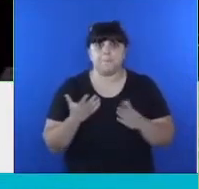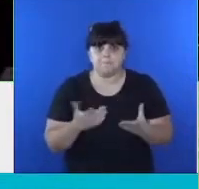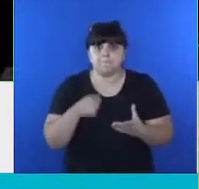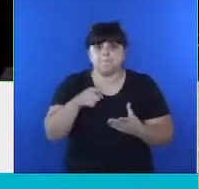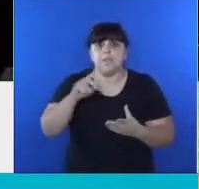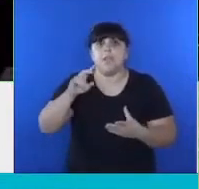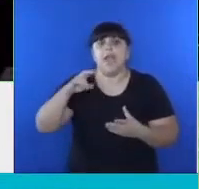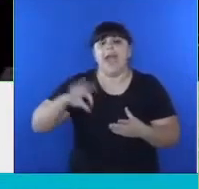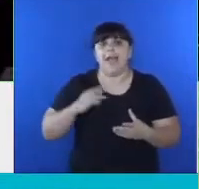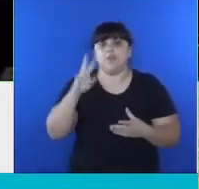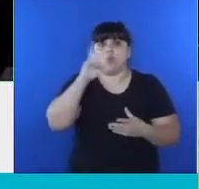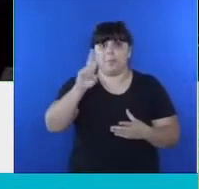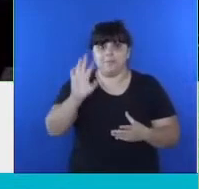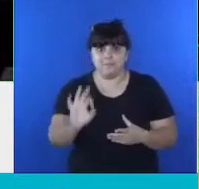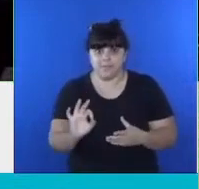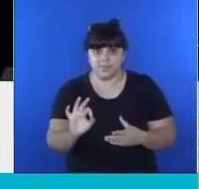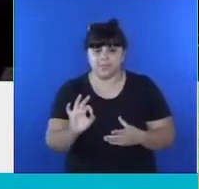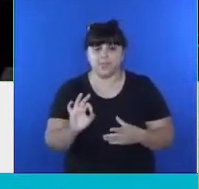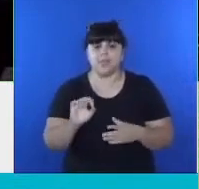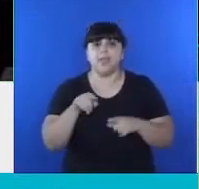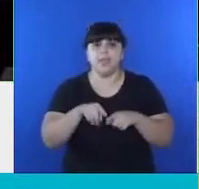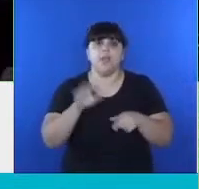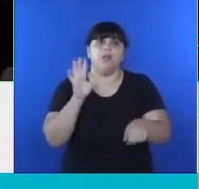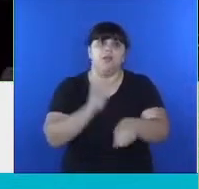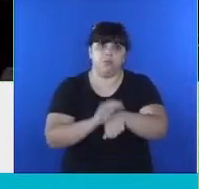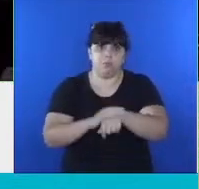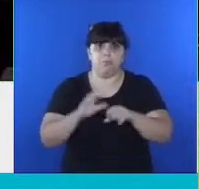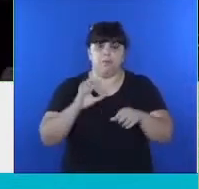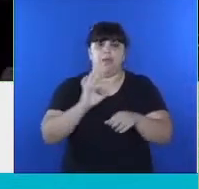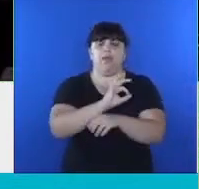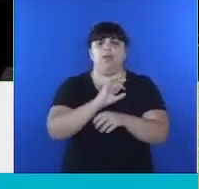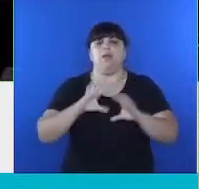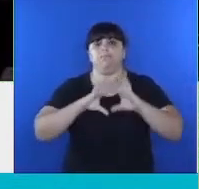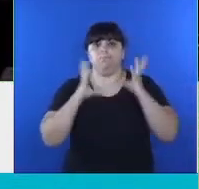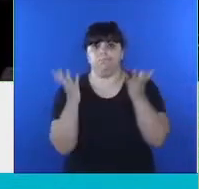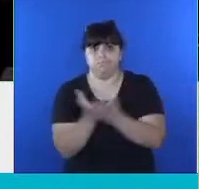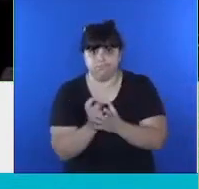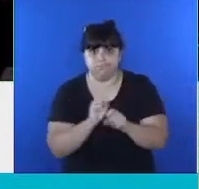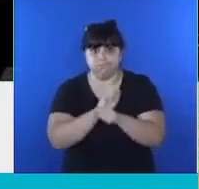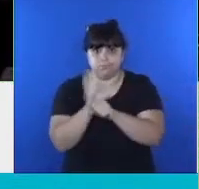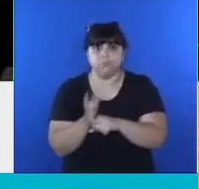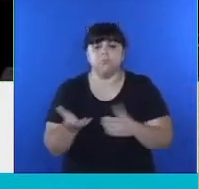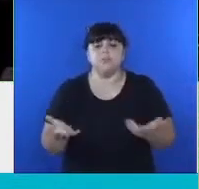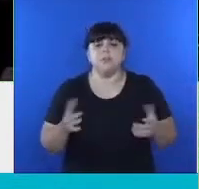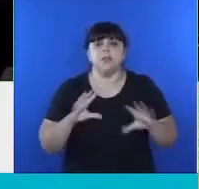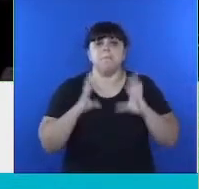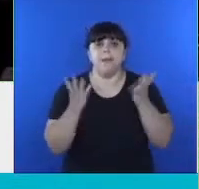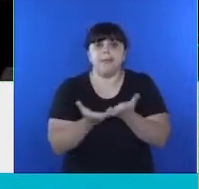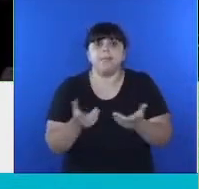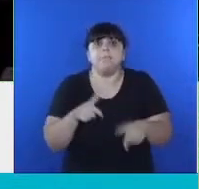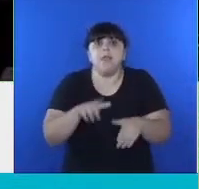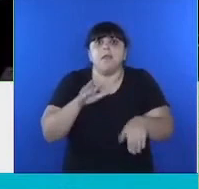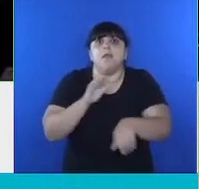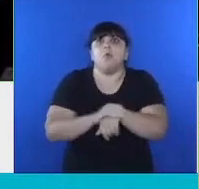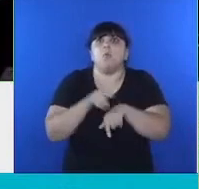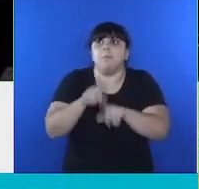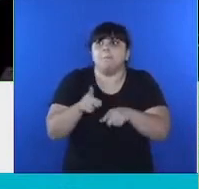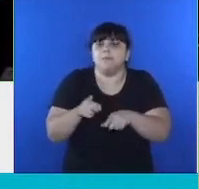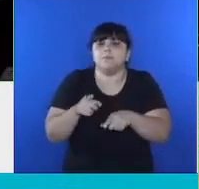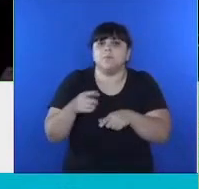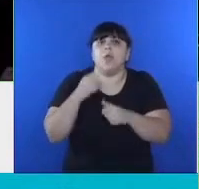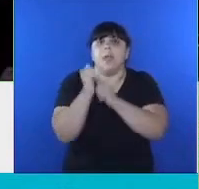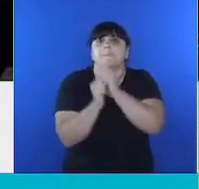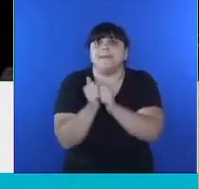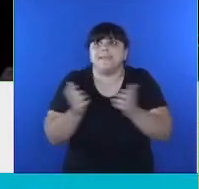Producto en el 2020 de la pandemia y a los efectos de mantener viva a